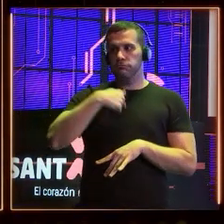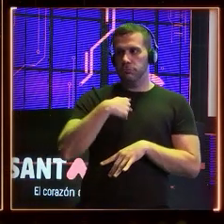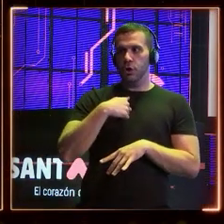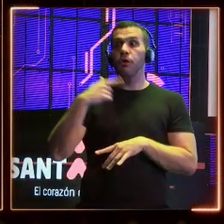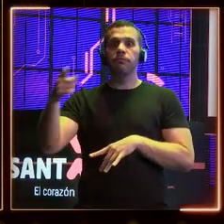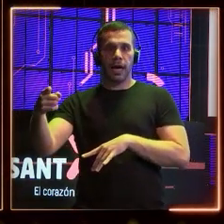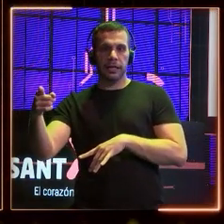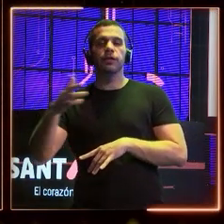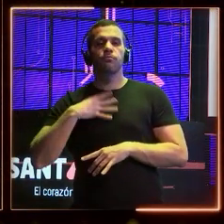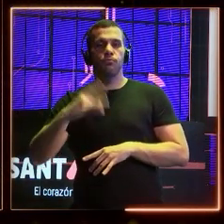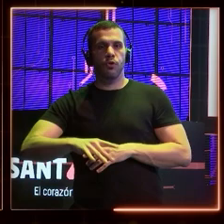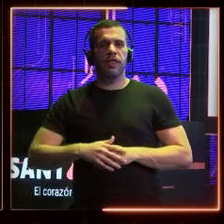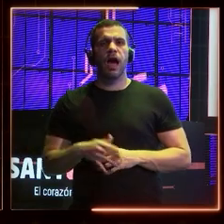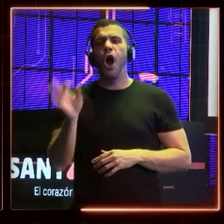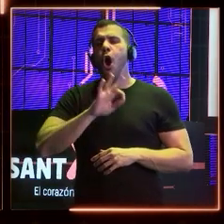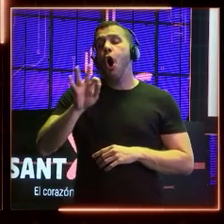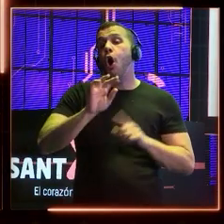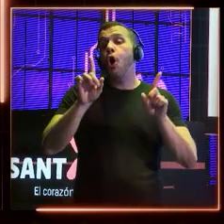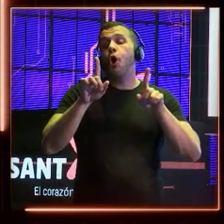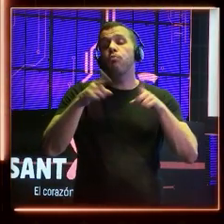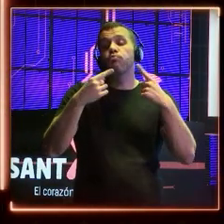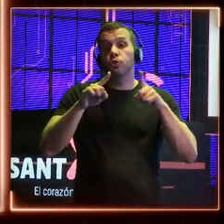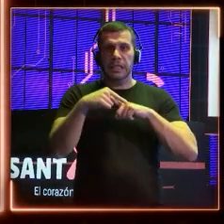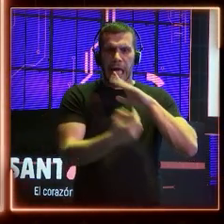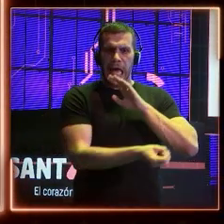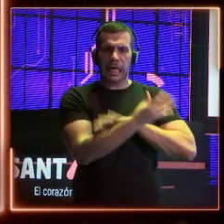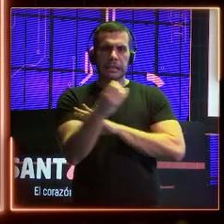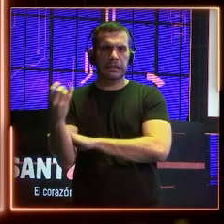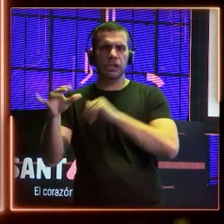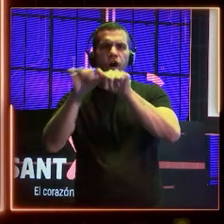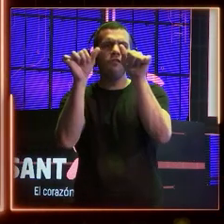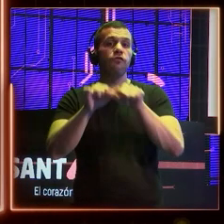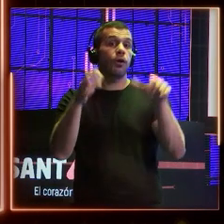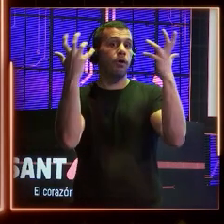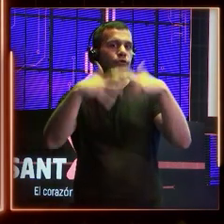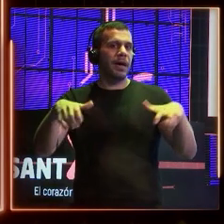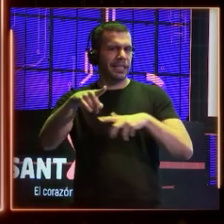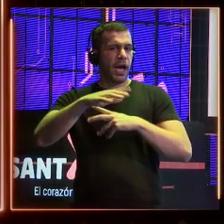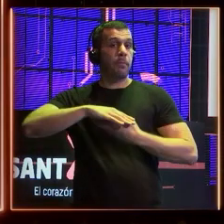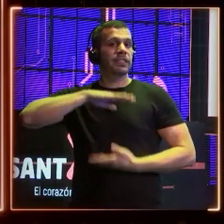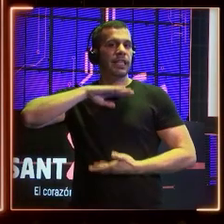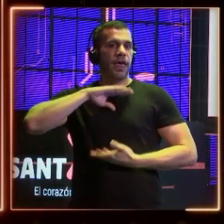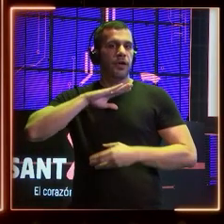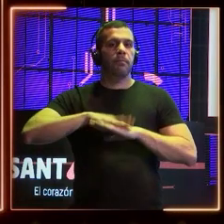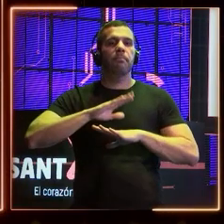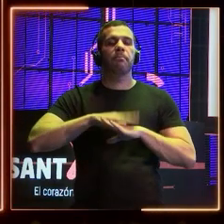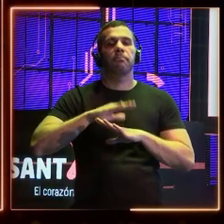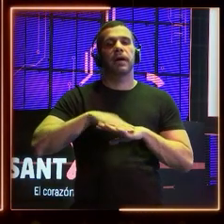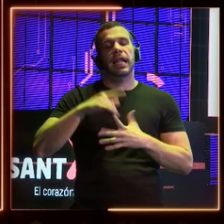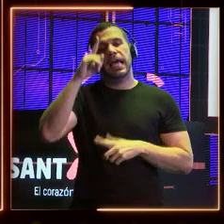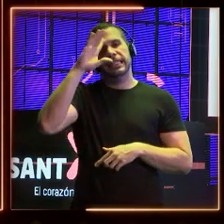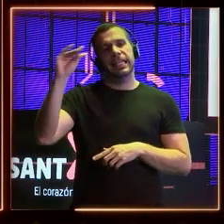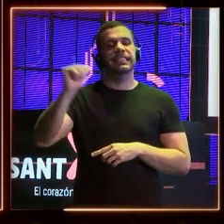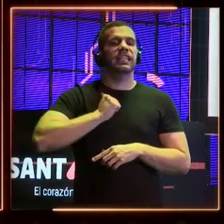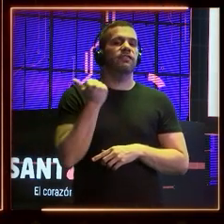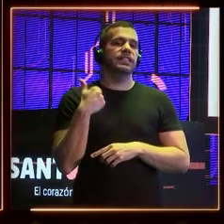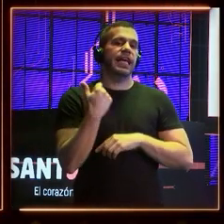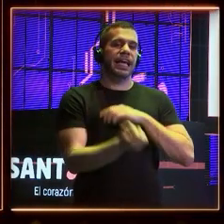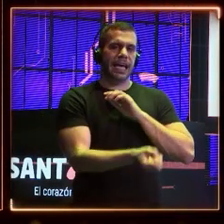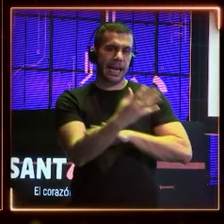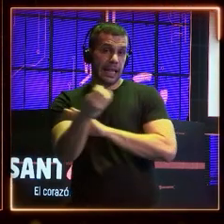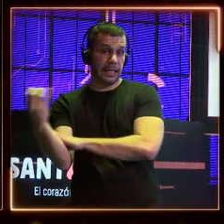con el que yo hablo o que generen música de forma automática son algunas de las capacidades de la iga generativa un mensaje super